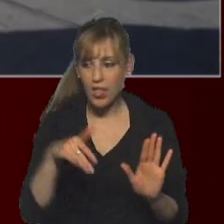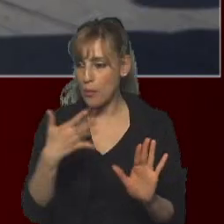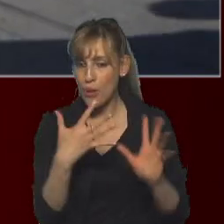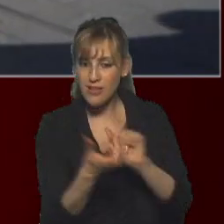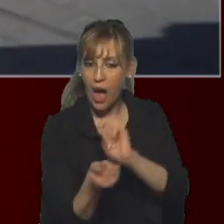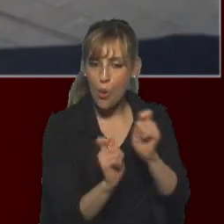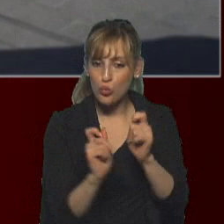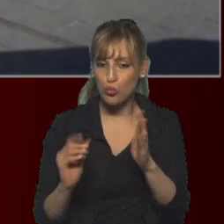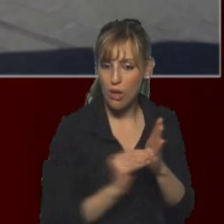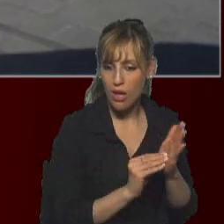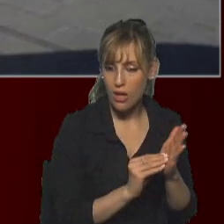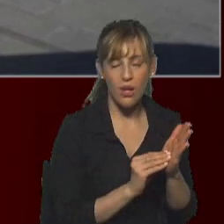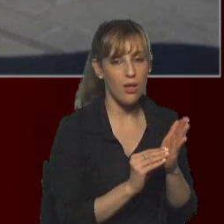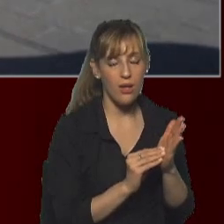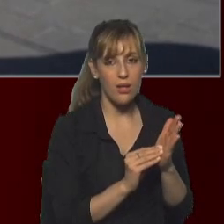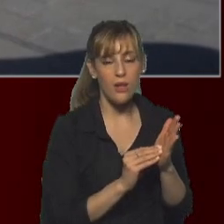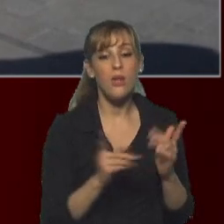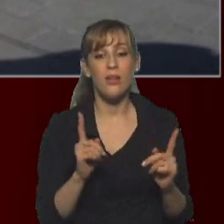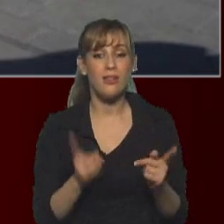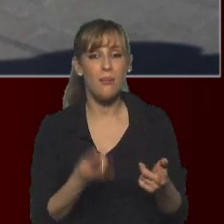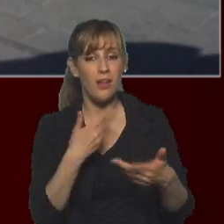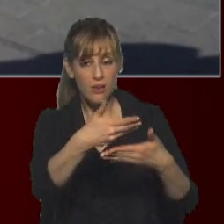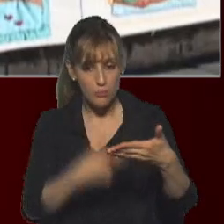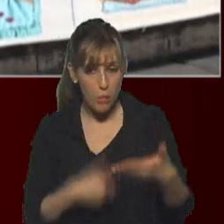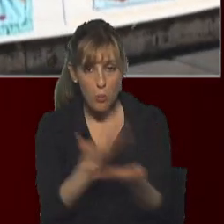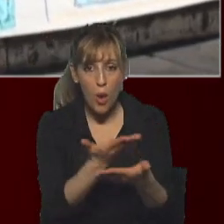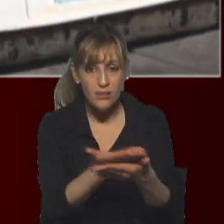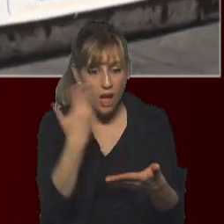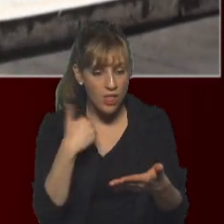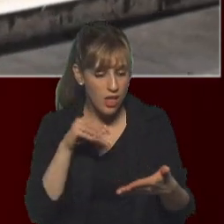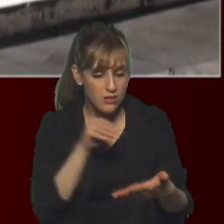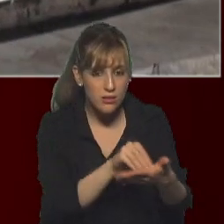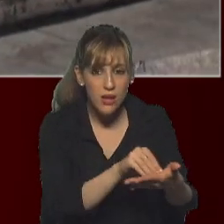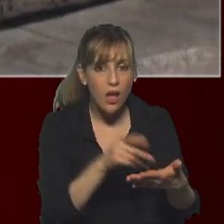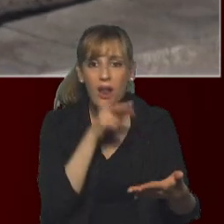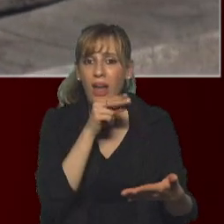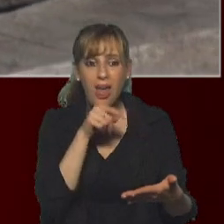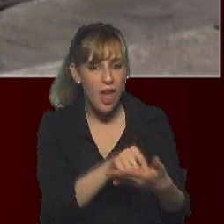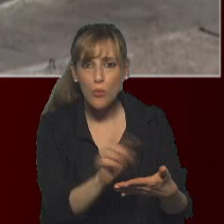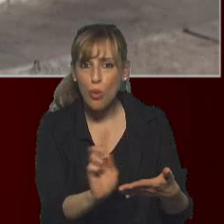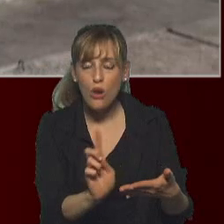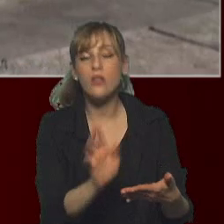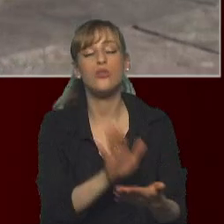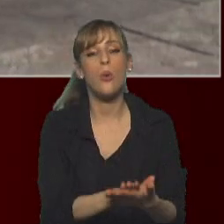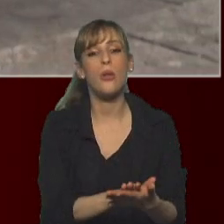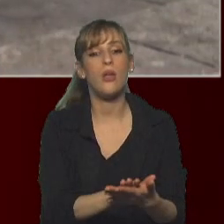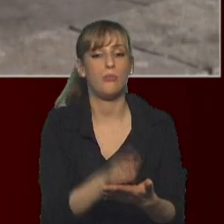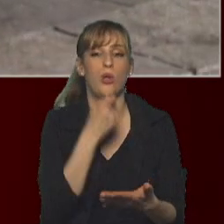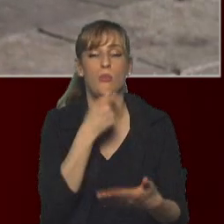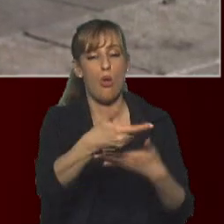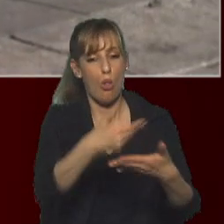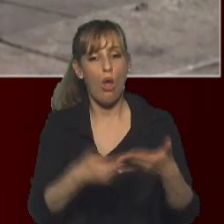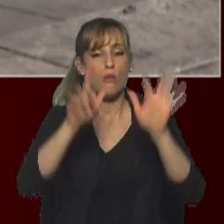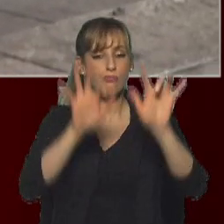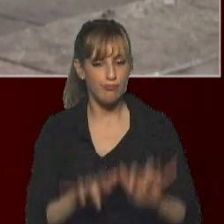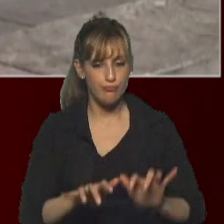peor, no contemplaba la posibilidad que hubiese sido obvio si el objetivo hubiera sido terminar con un documento nuevo, con una